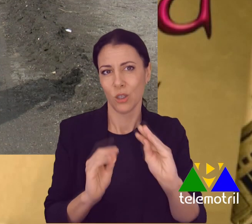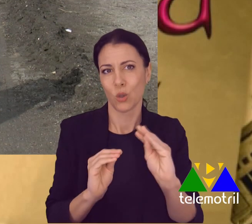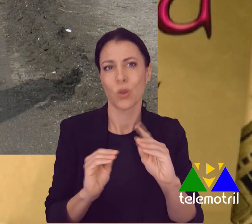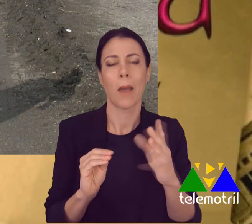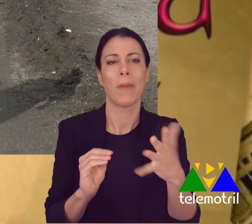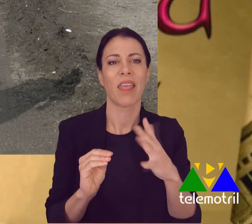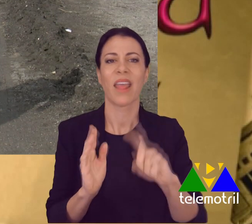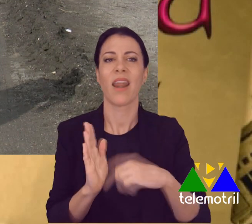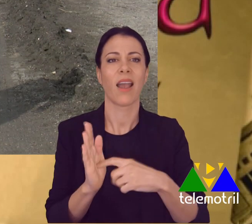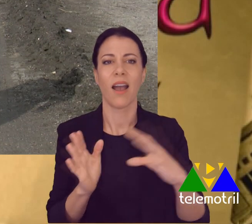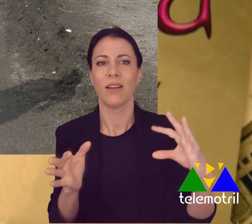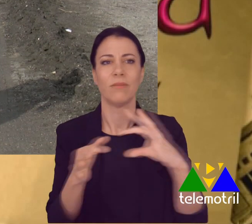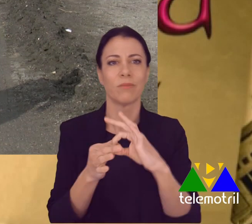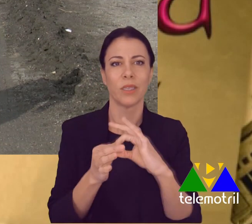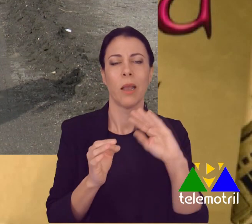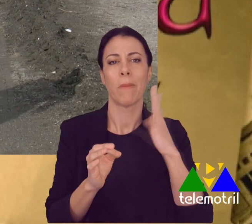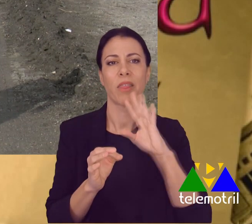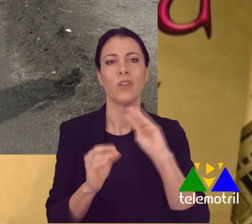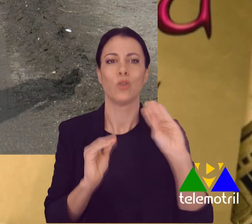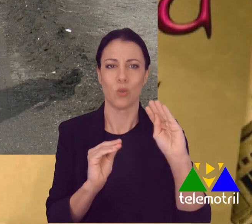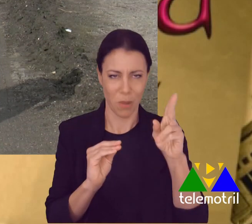ciudades romanas tenían eran senatoriales